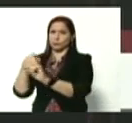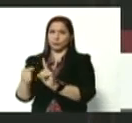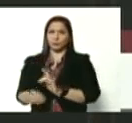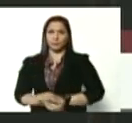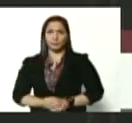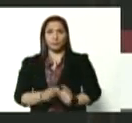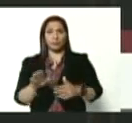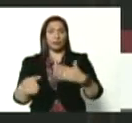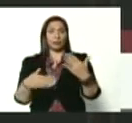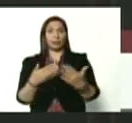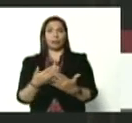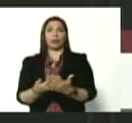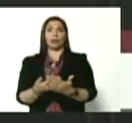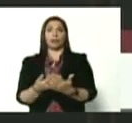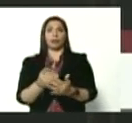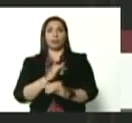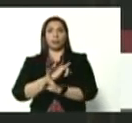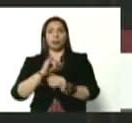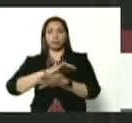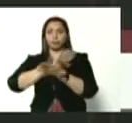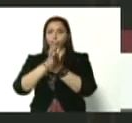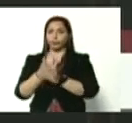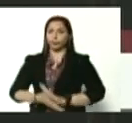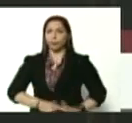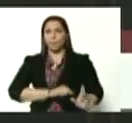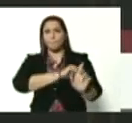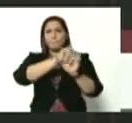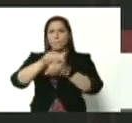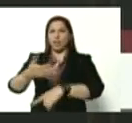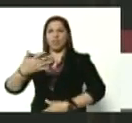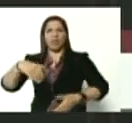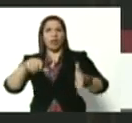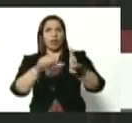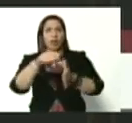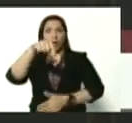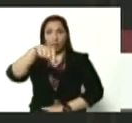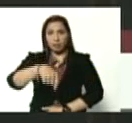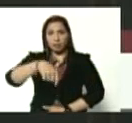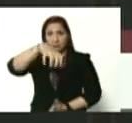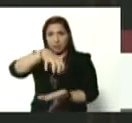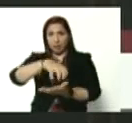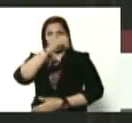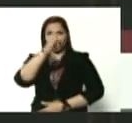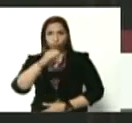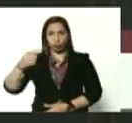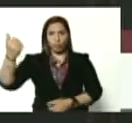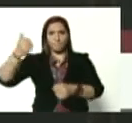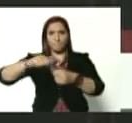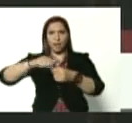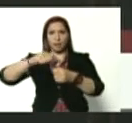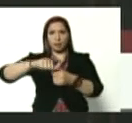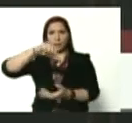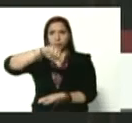hasta que fue definitivamente derrotado donde aquí en el zulia en maracaibo